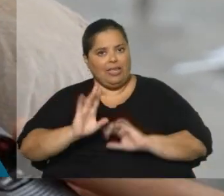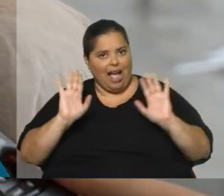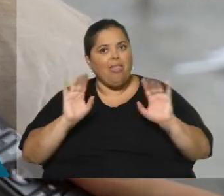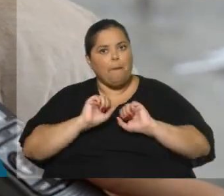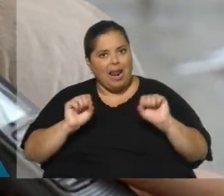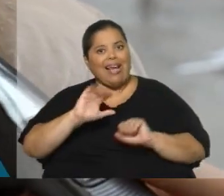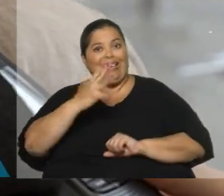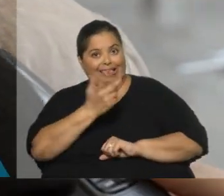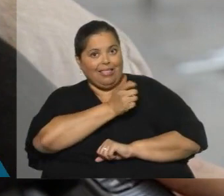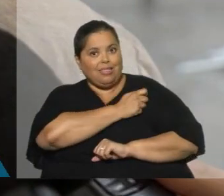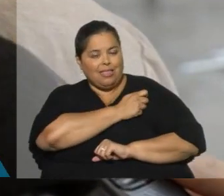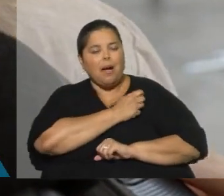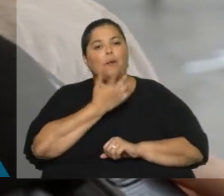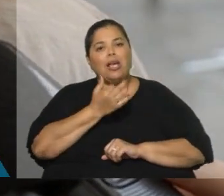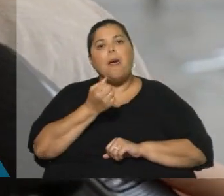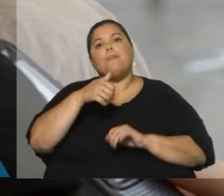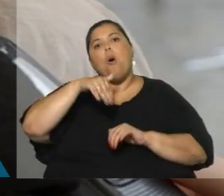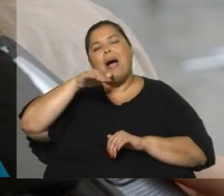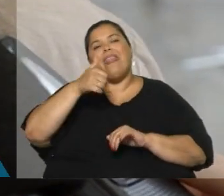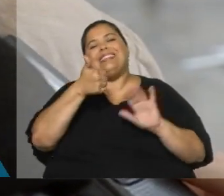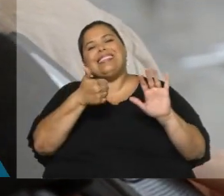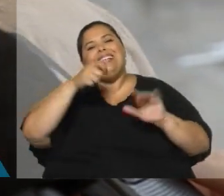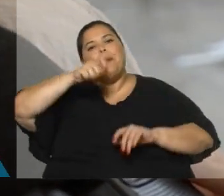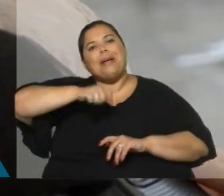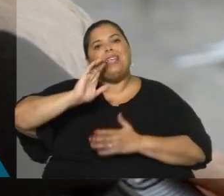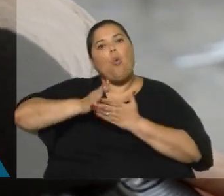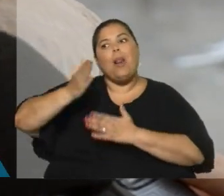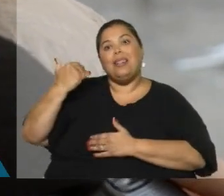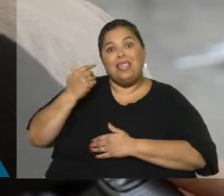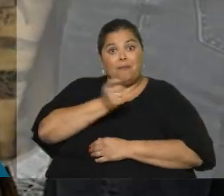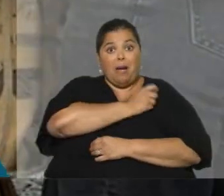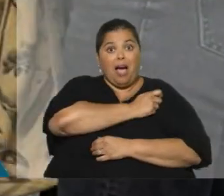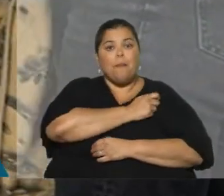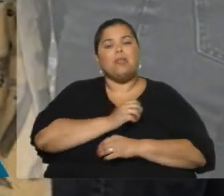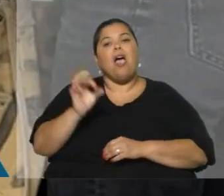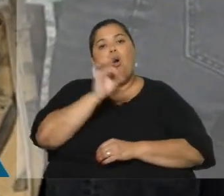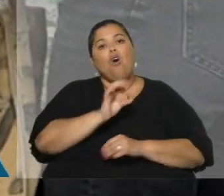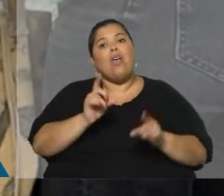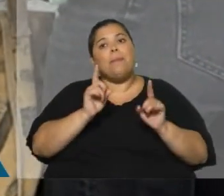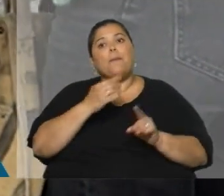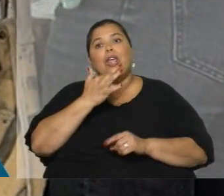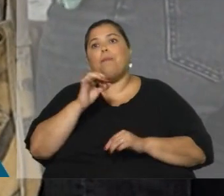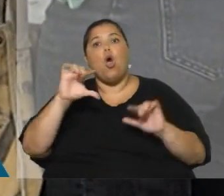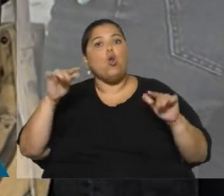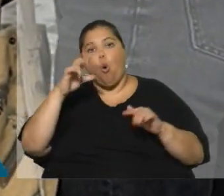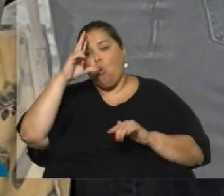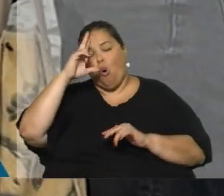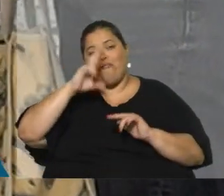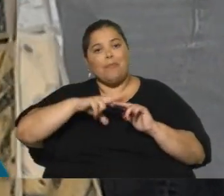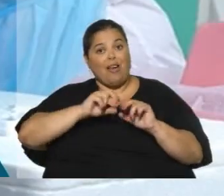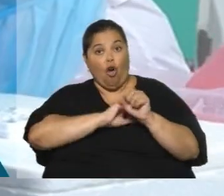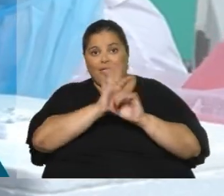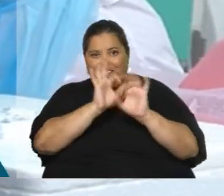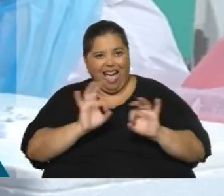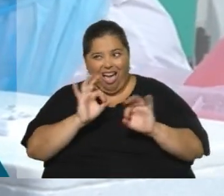quinta dosis, si han pasado más de 6 meses de la última dosis que se recibió y si no ha tenido COVID en el último tiempo. Bueno, ahí